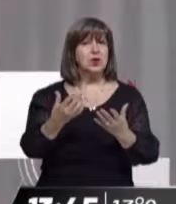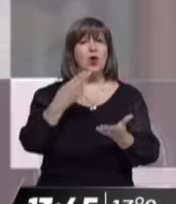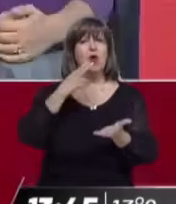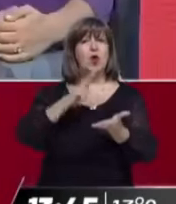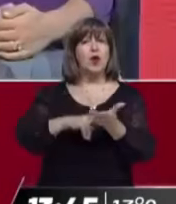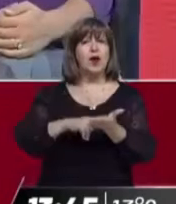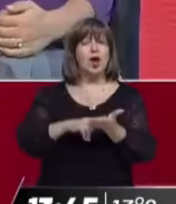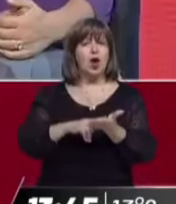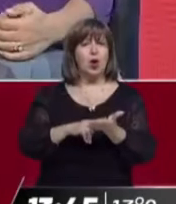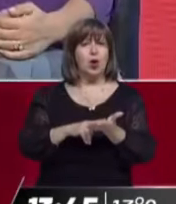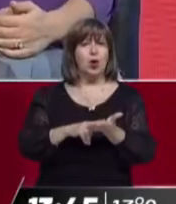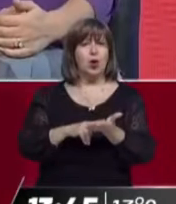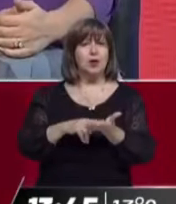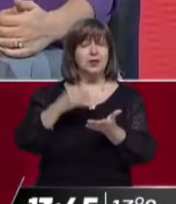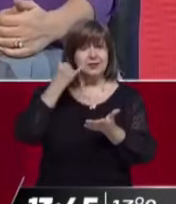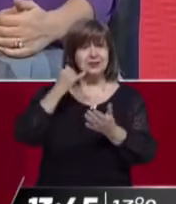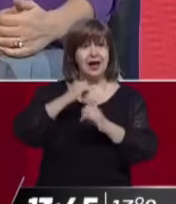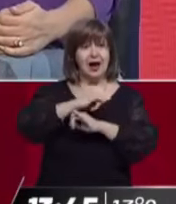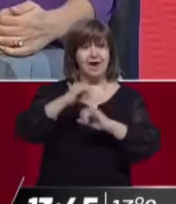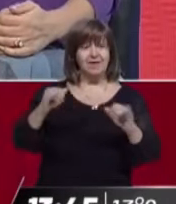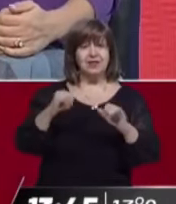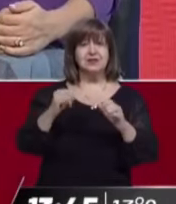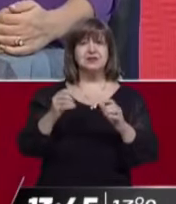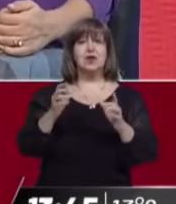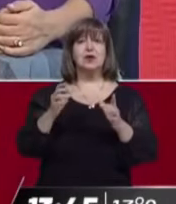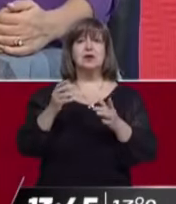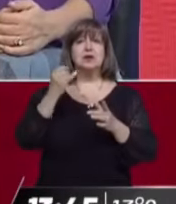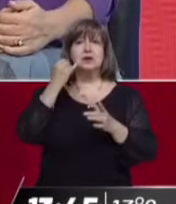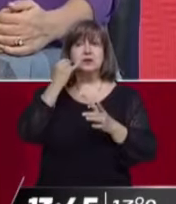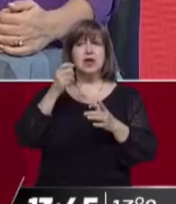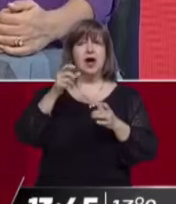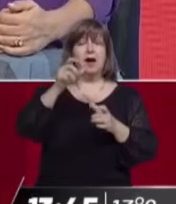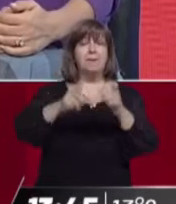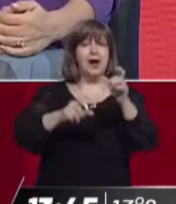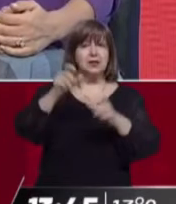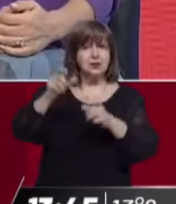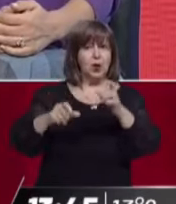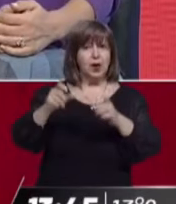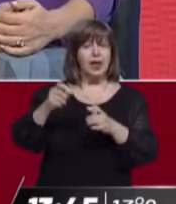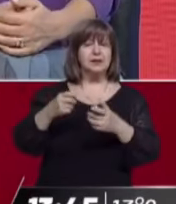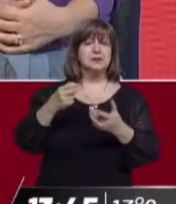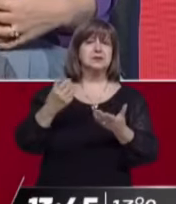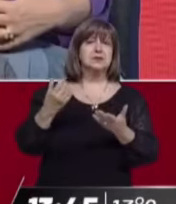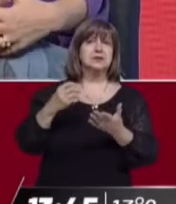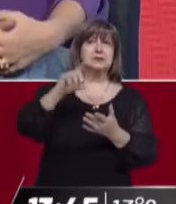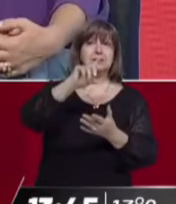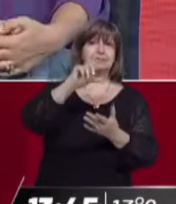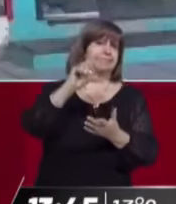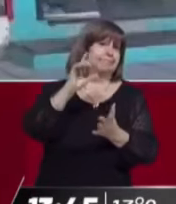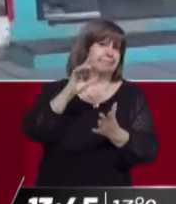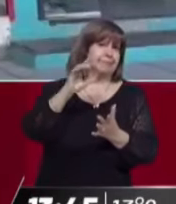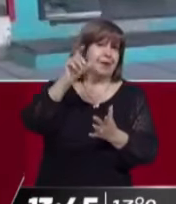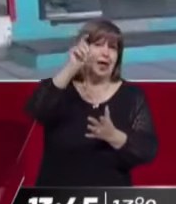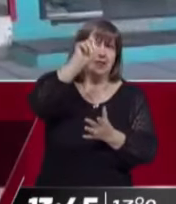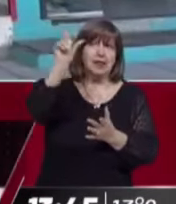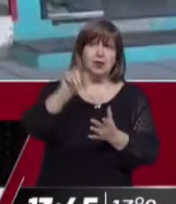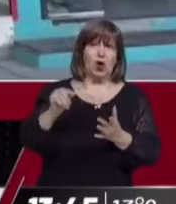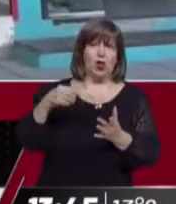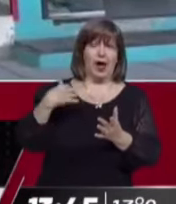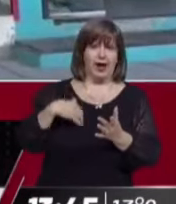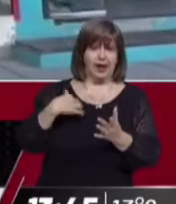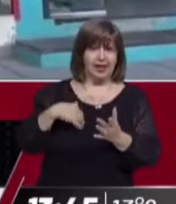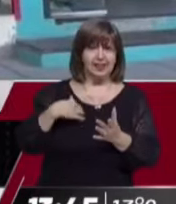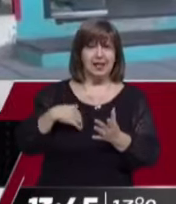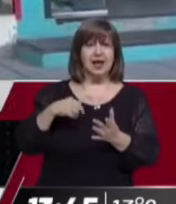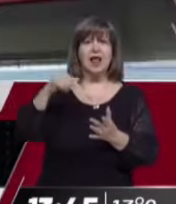Hola chicos, ¿cómo les va? Así es, tenemos que hablar de una reestructuración masiva en lo que es el correo argentino de todo el país. En este momento nos encontramos aquí